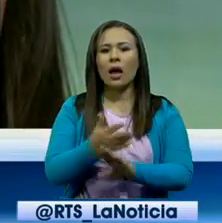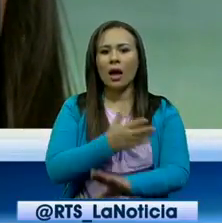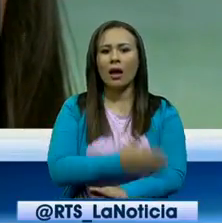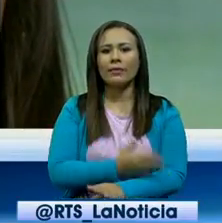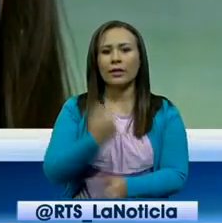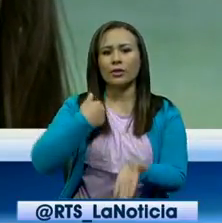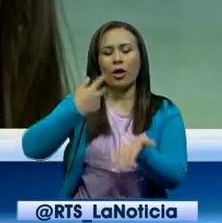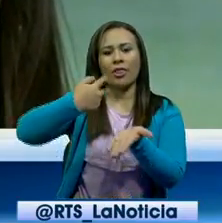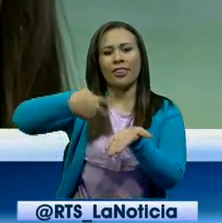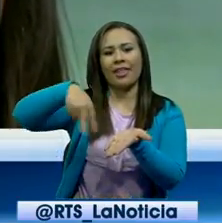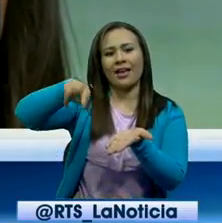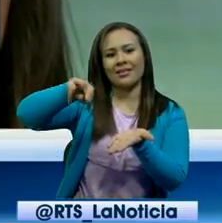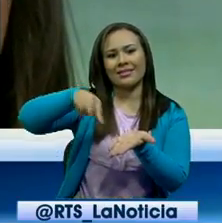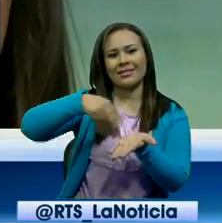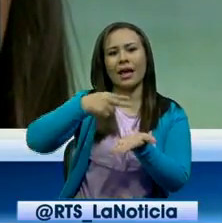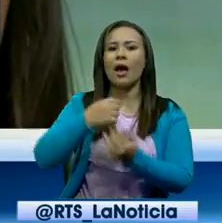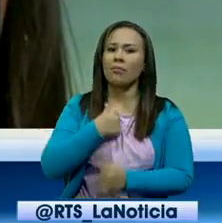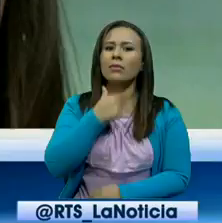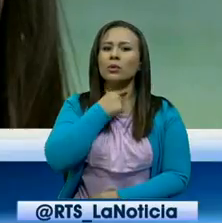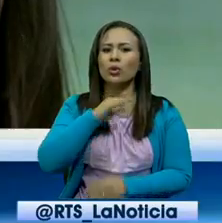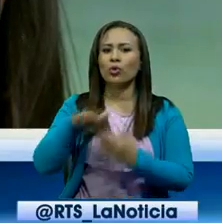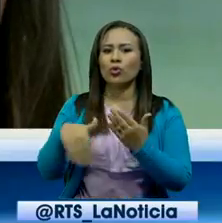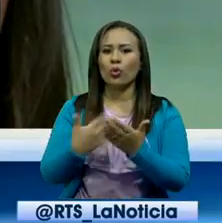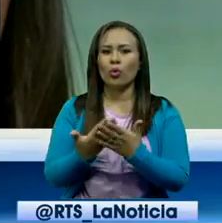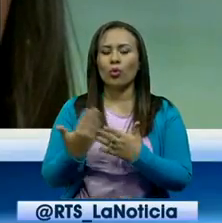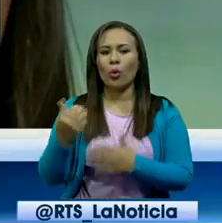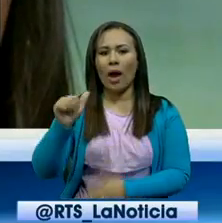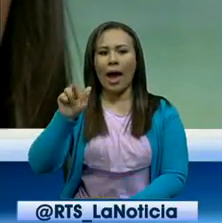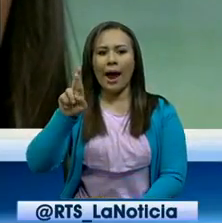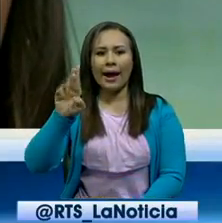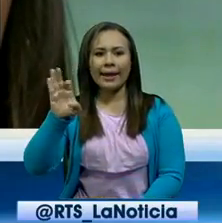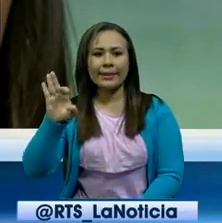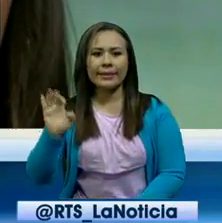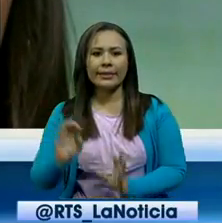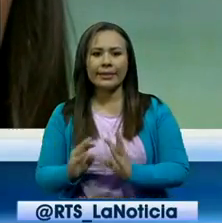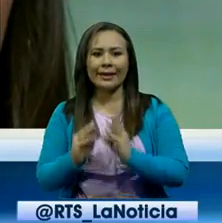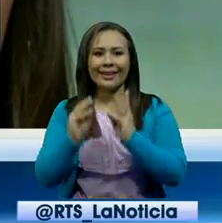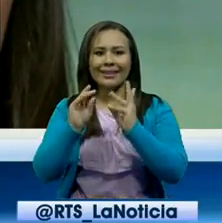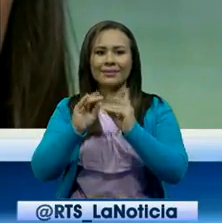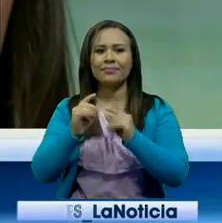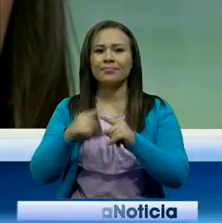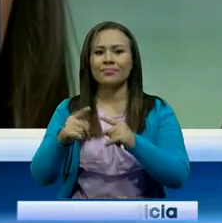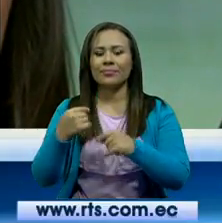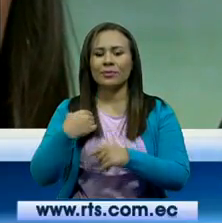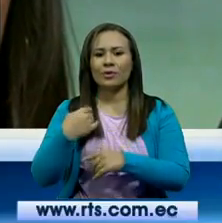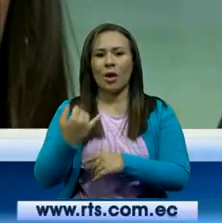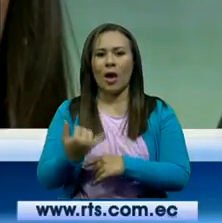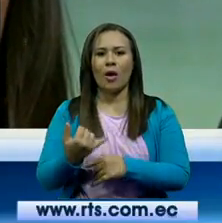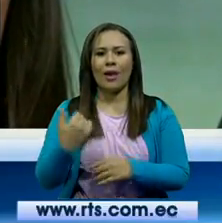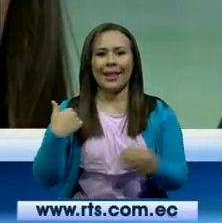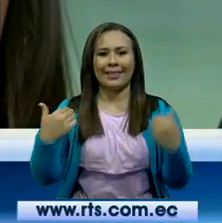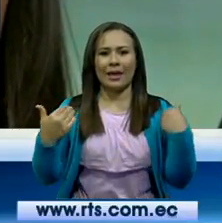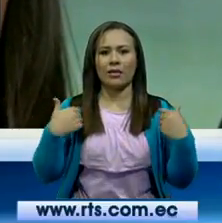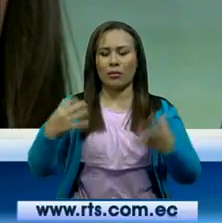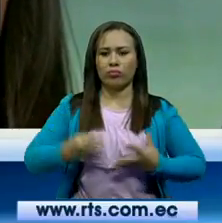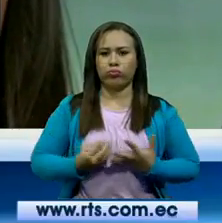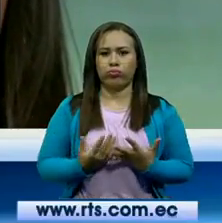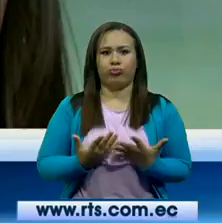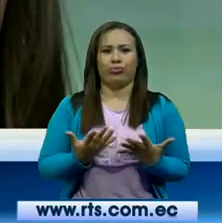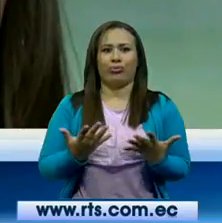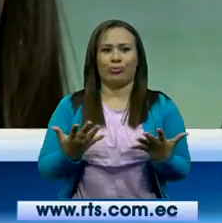y me gusta el arte en general y lo que me inspiró a entrar en el teatro es nos bien sacar ese